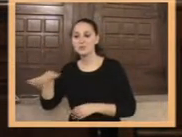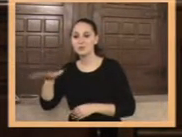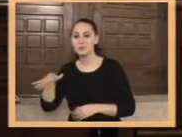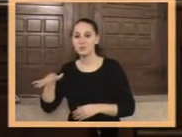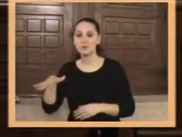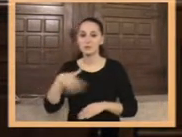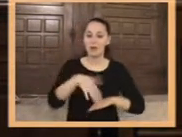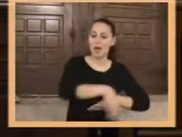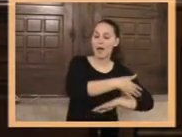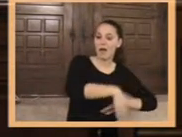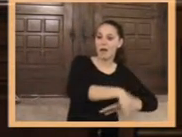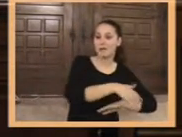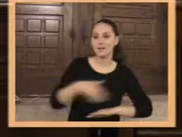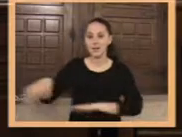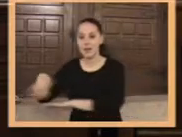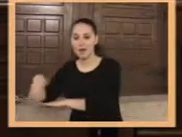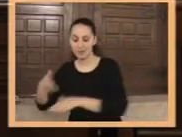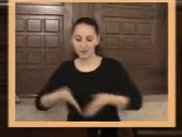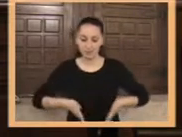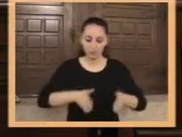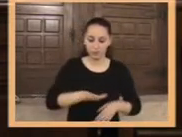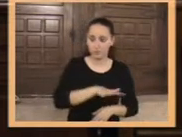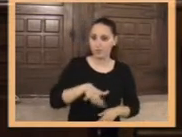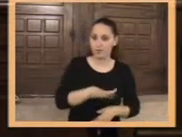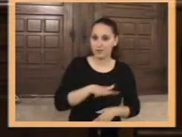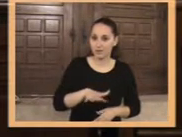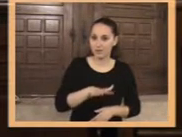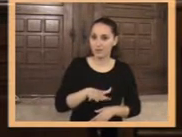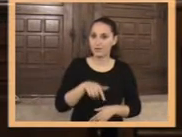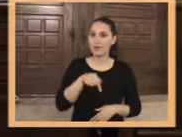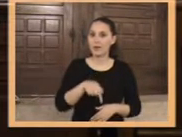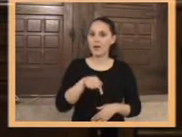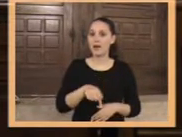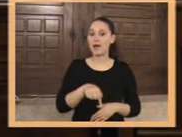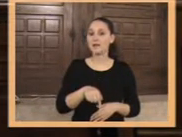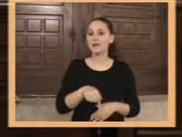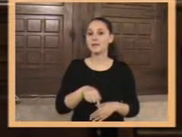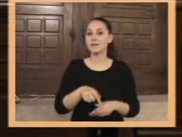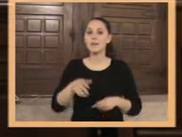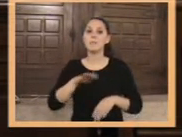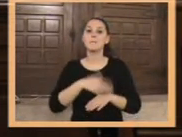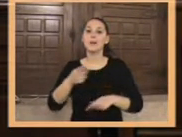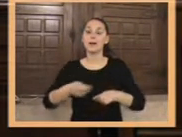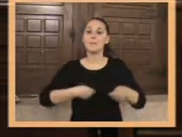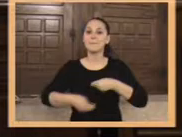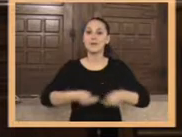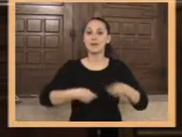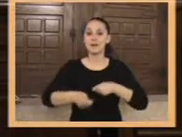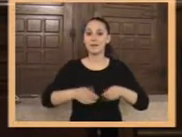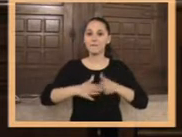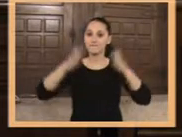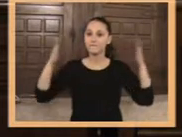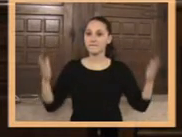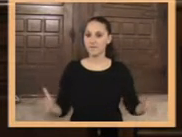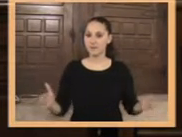Avenida Obispo Lasso, que se tramita a instancia de Aldi Pinto Supermercados SL. Segundo, de conformidad con lo dispuesto en el